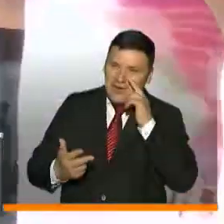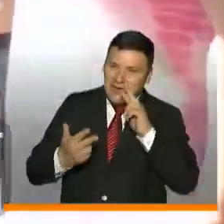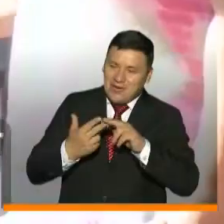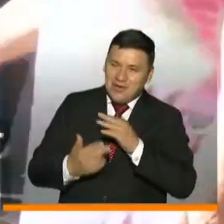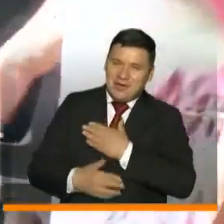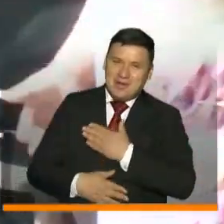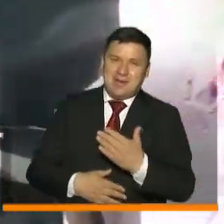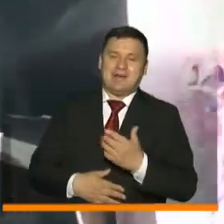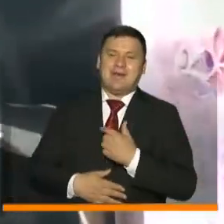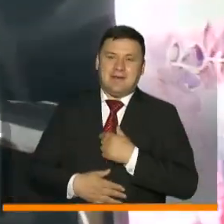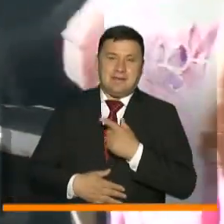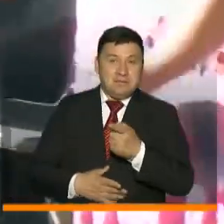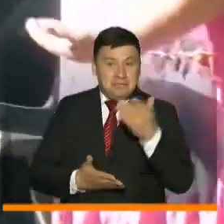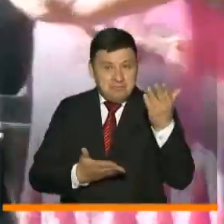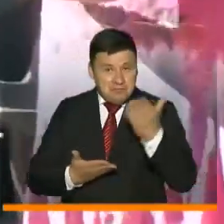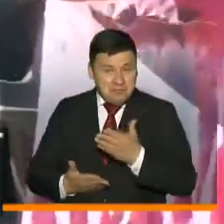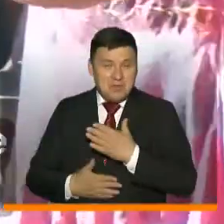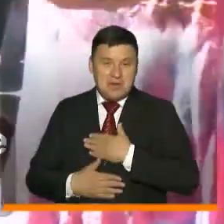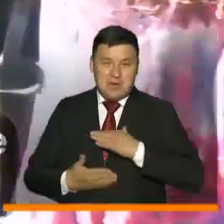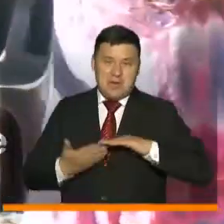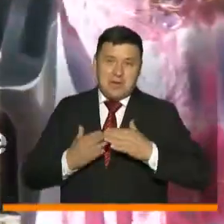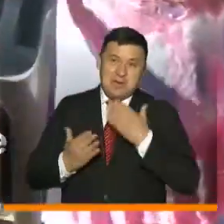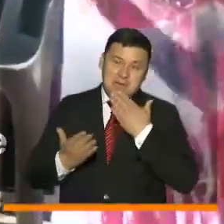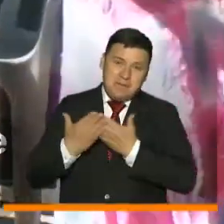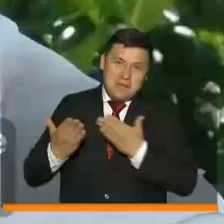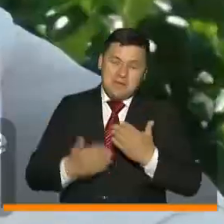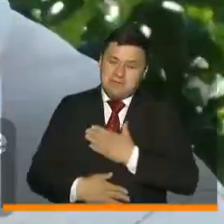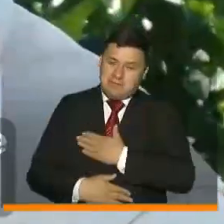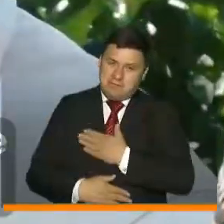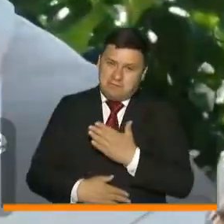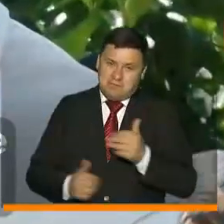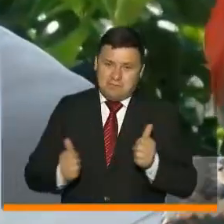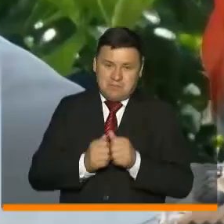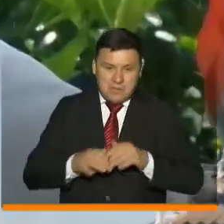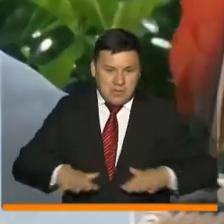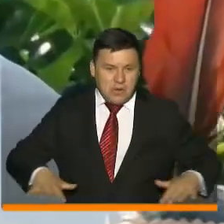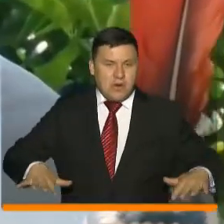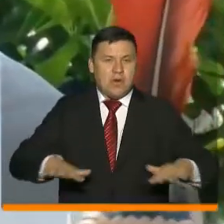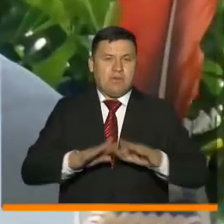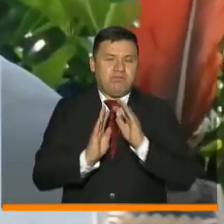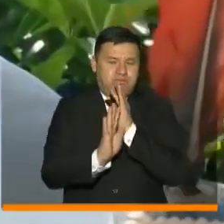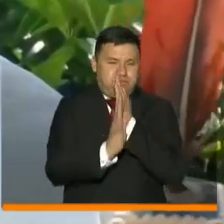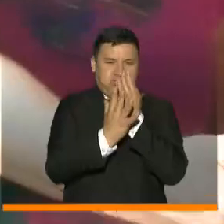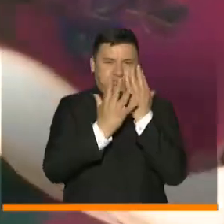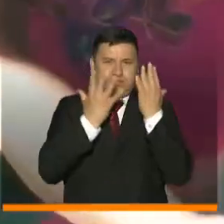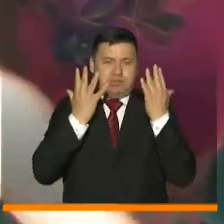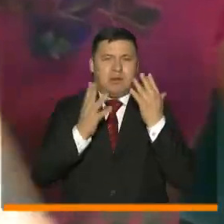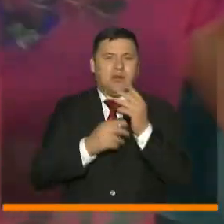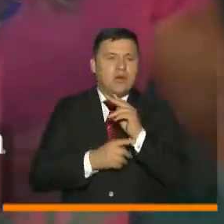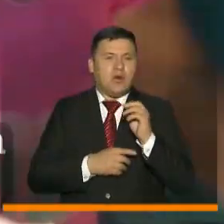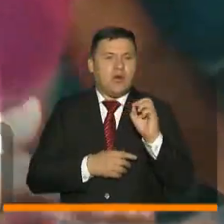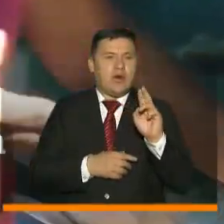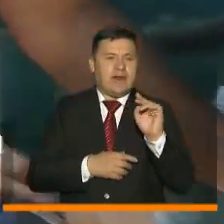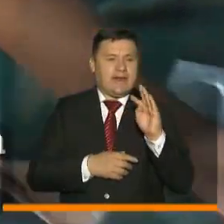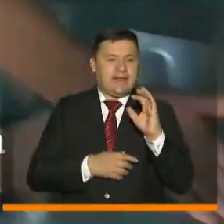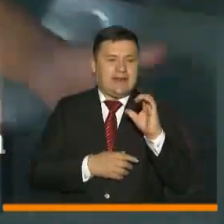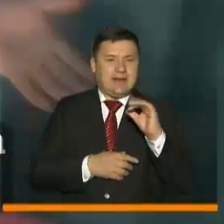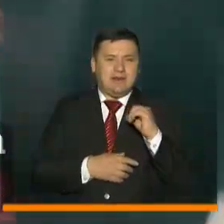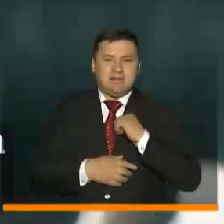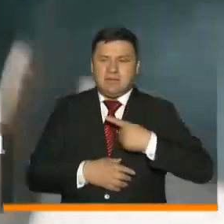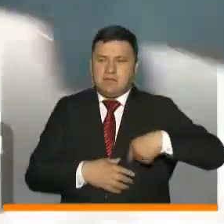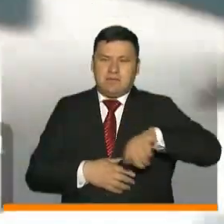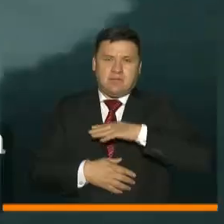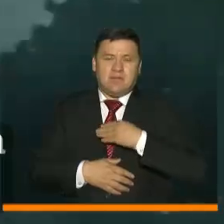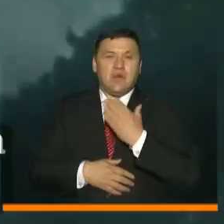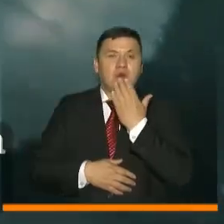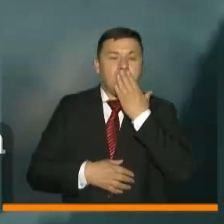Pues es esto que ustedes tienen de venir aquí a nuestra comunidad, sientan complacidos dentro de este resguardo que se llama Tucano Orientales. Nosotros somos de